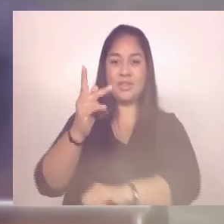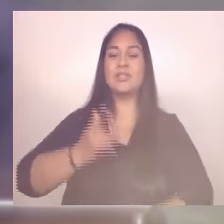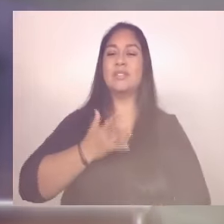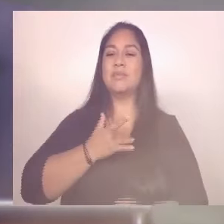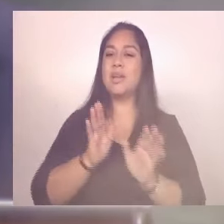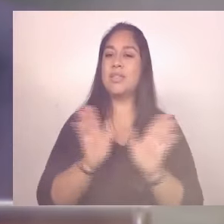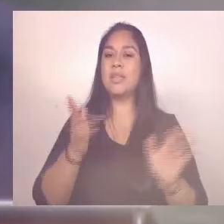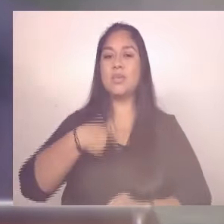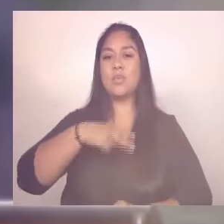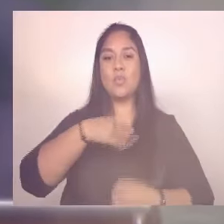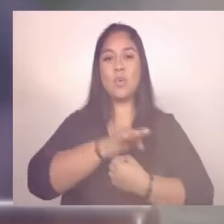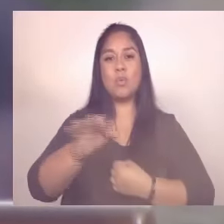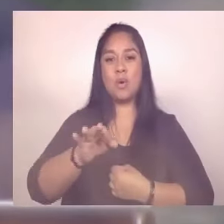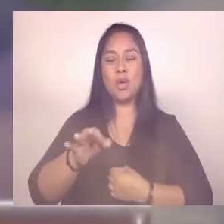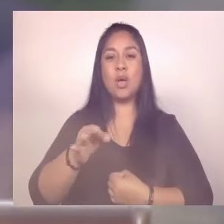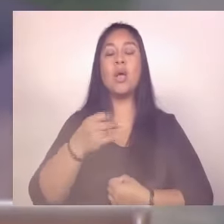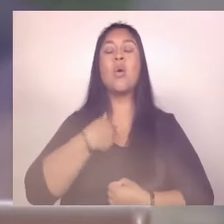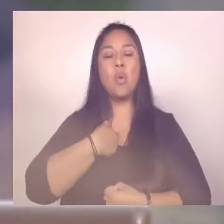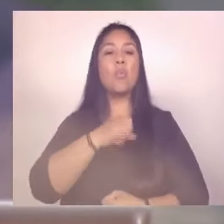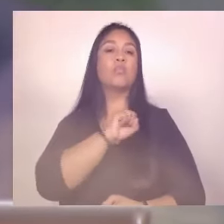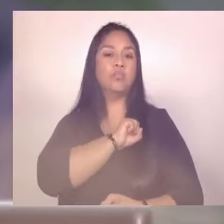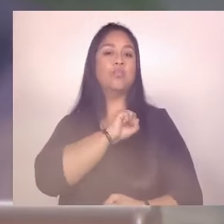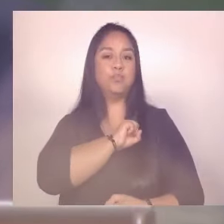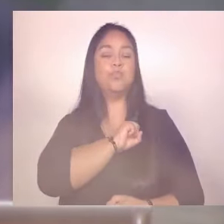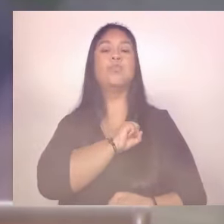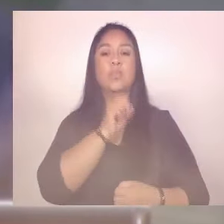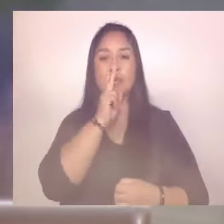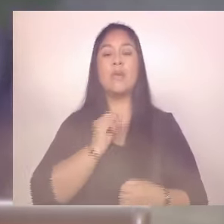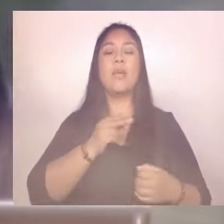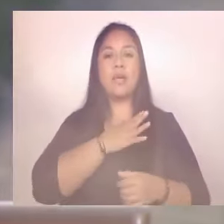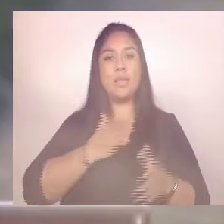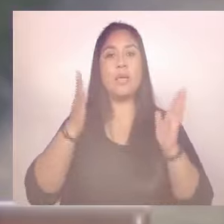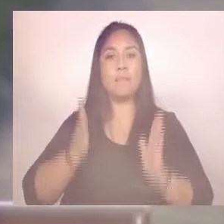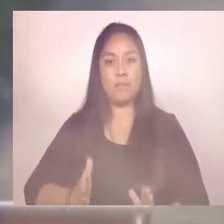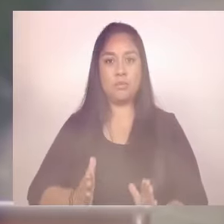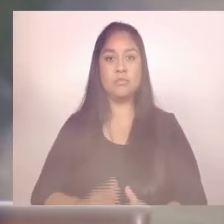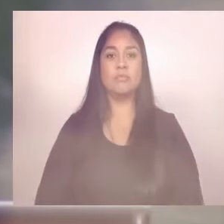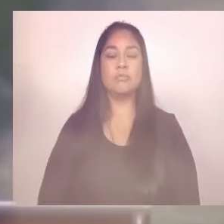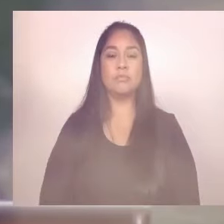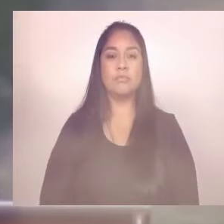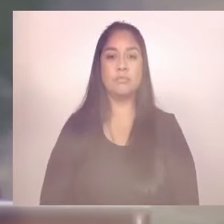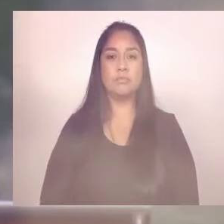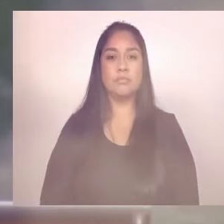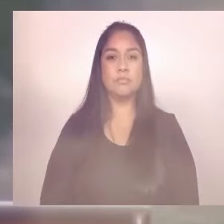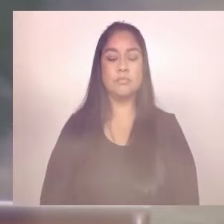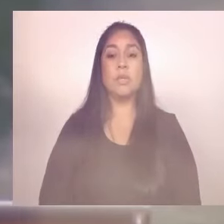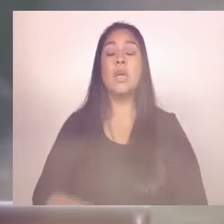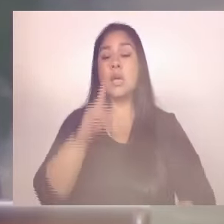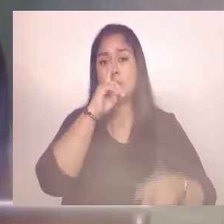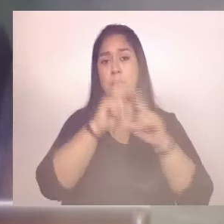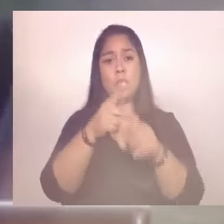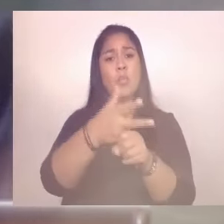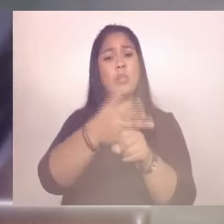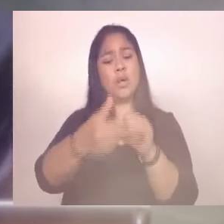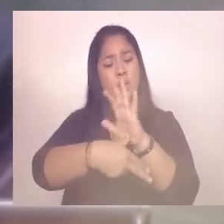y el sentimiento general de nuestro pueblo, connacionales y hermanos.